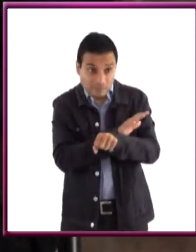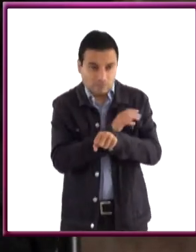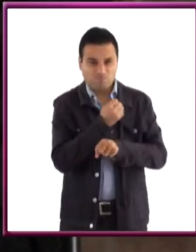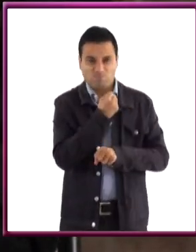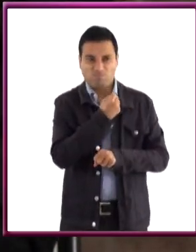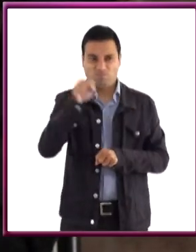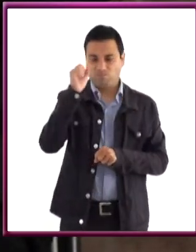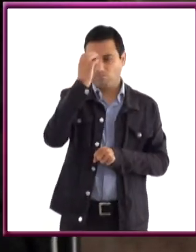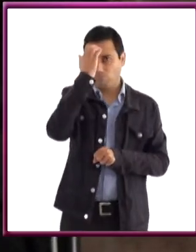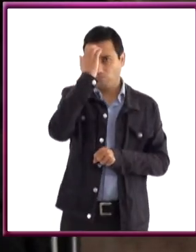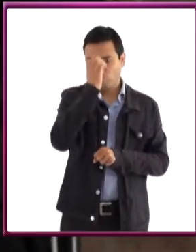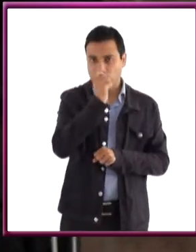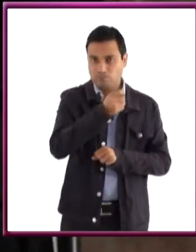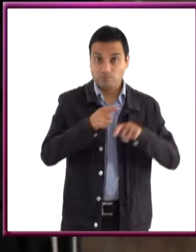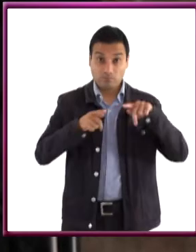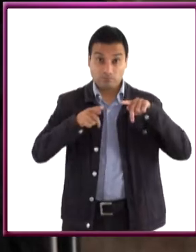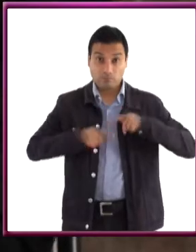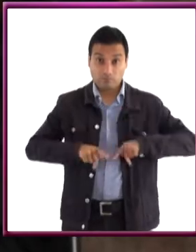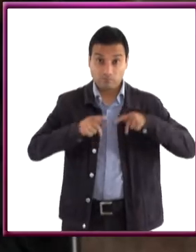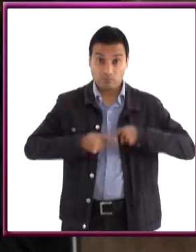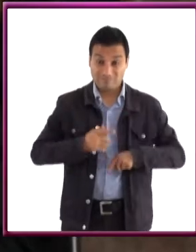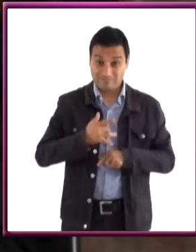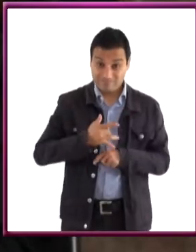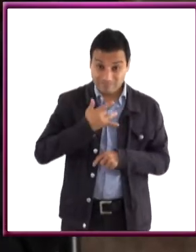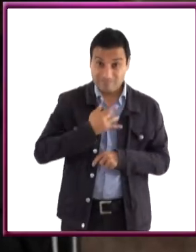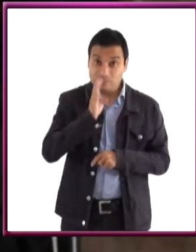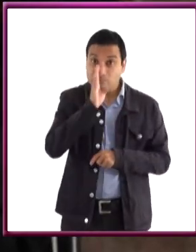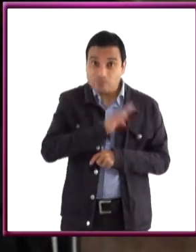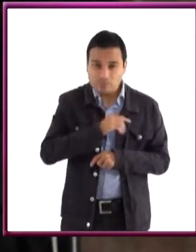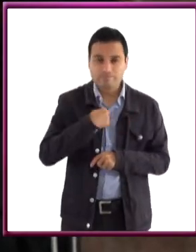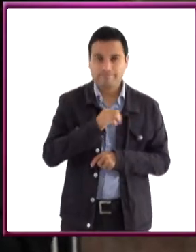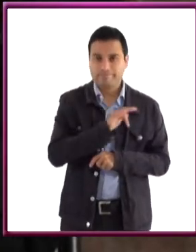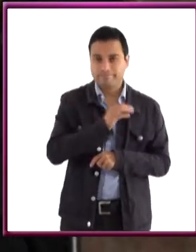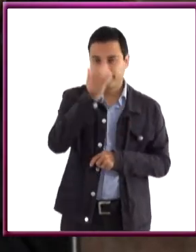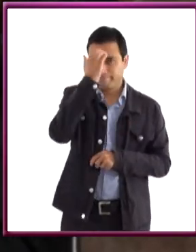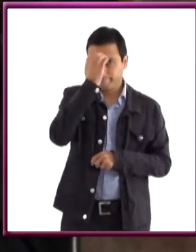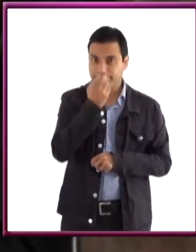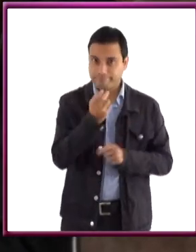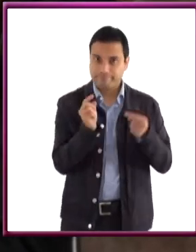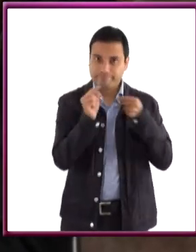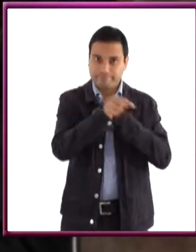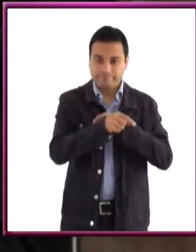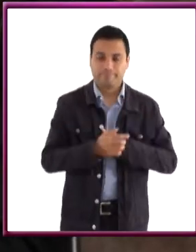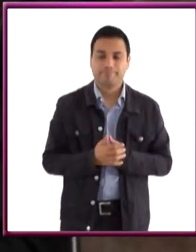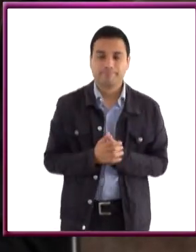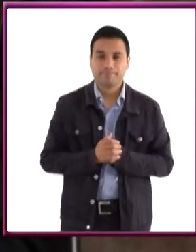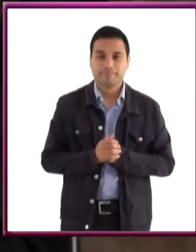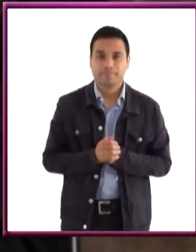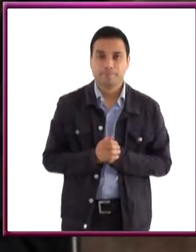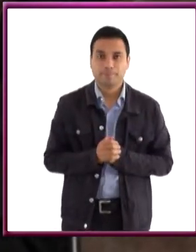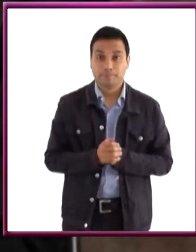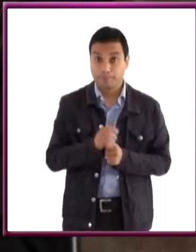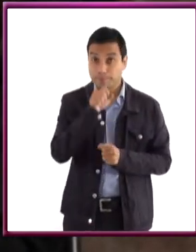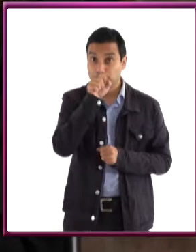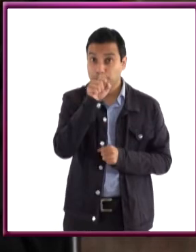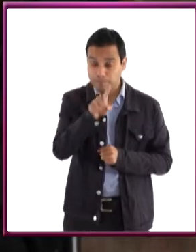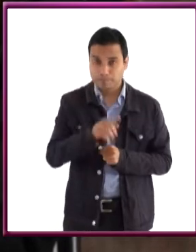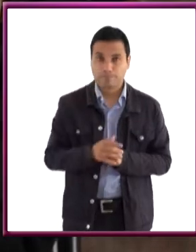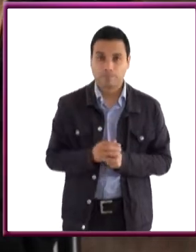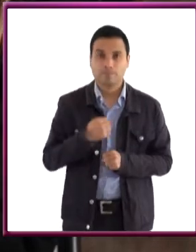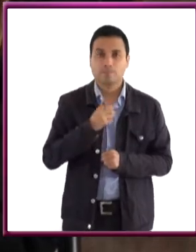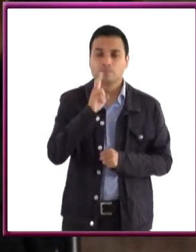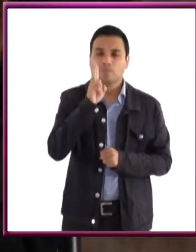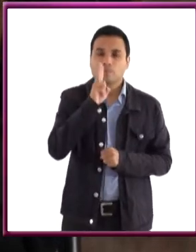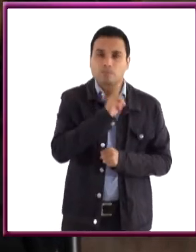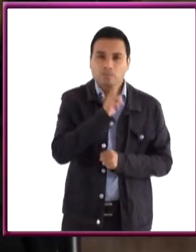otros y ubicar cuando los otros no la están pasando mal, ¿no? Y esas son las bases de la empatía, ¿no? Empiezas a